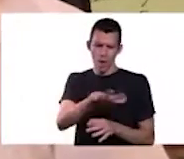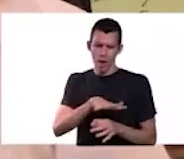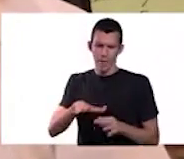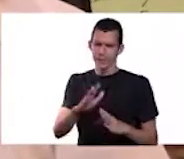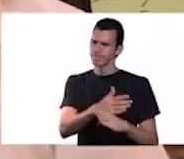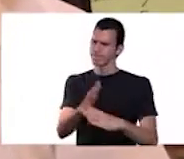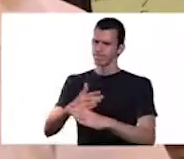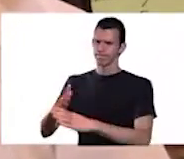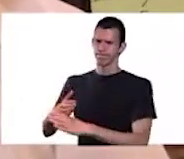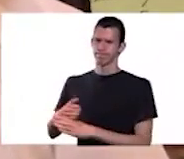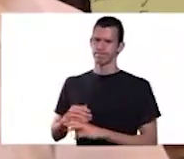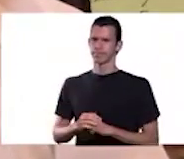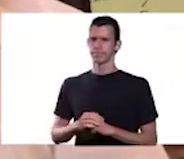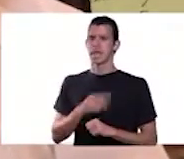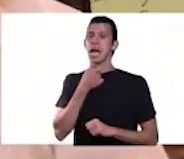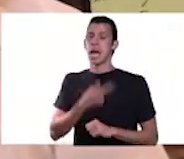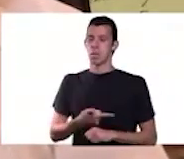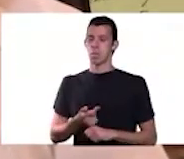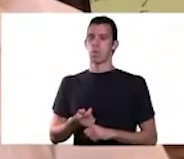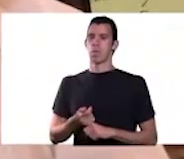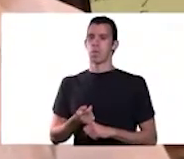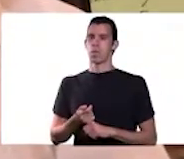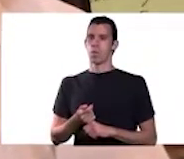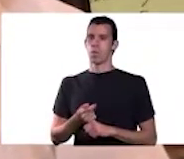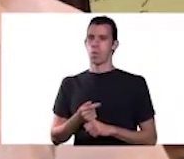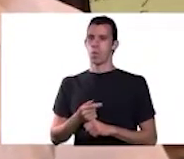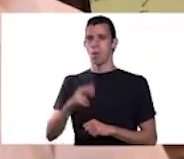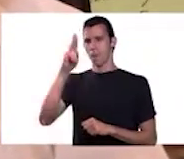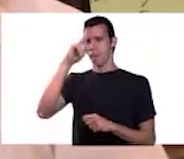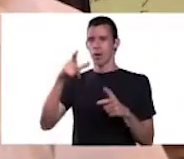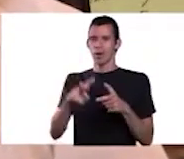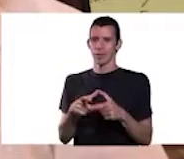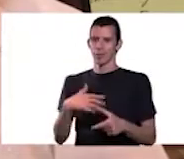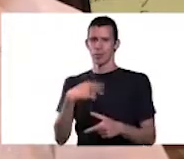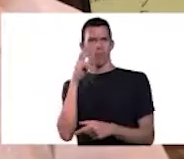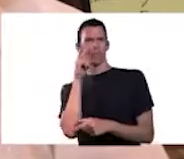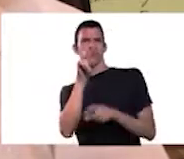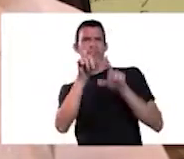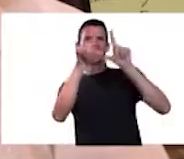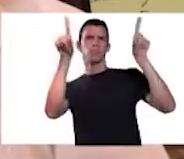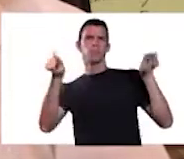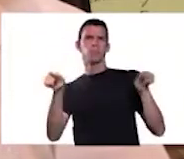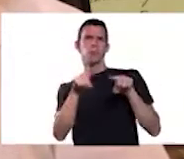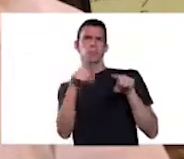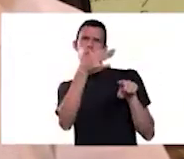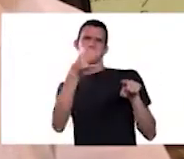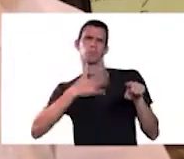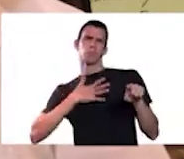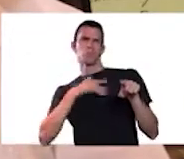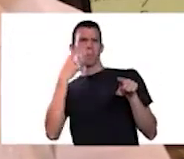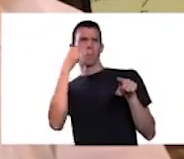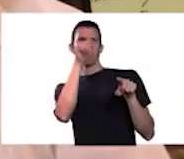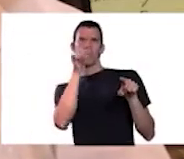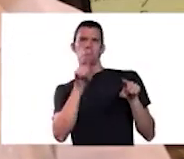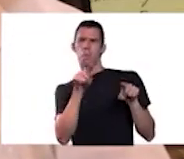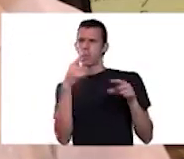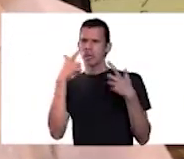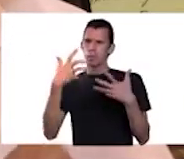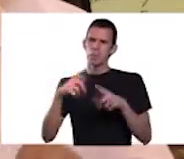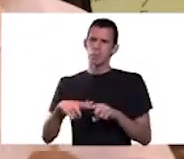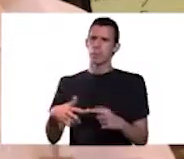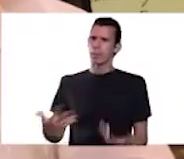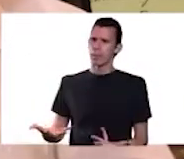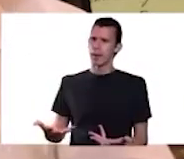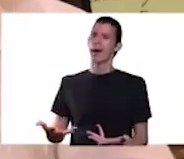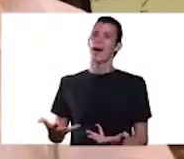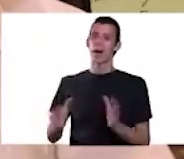consultorio puede ser una representación geográfica. Pero vamos a estarnos refiriendo al mapa y a la esfera.